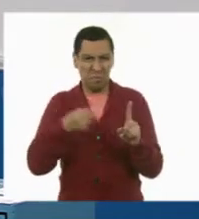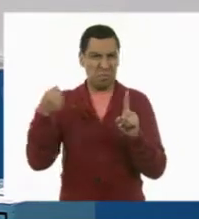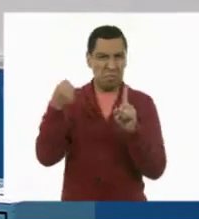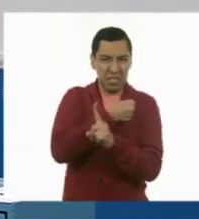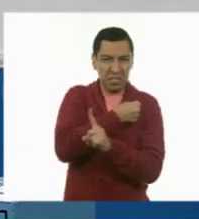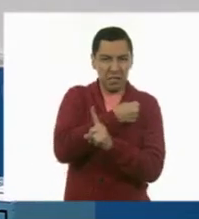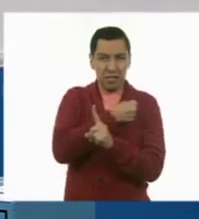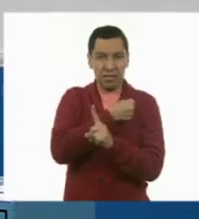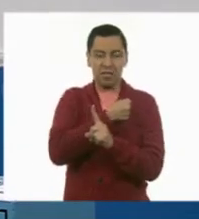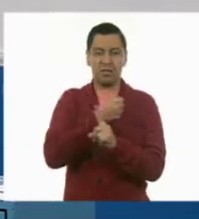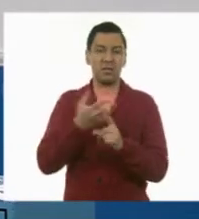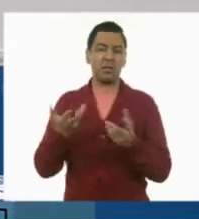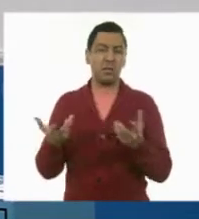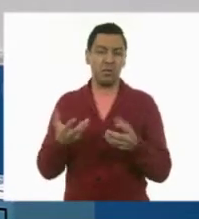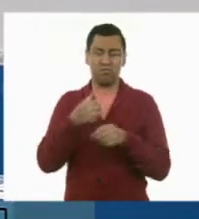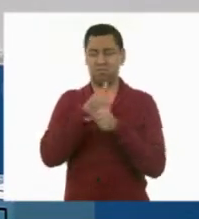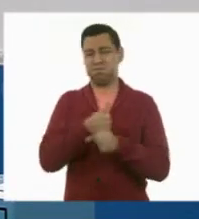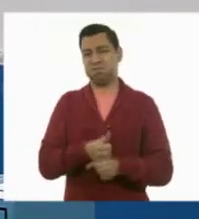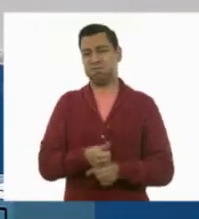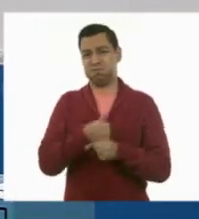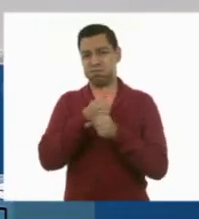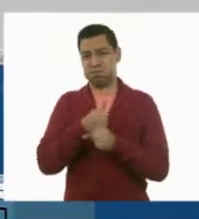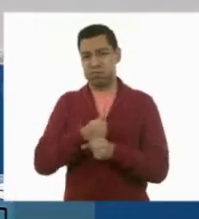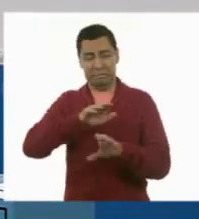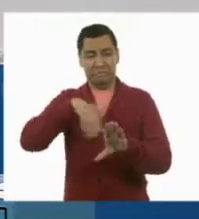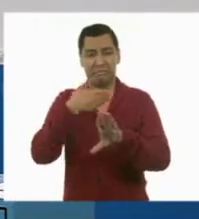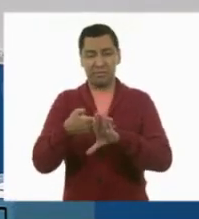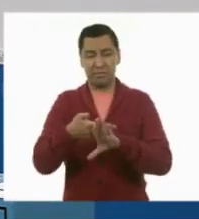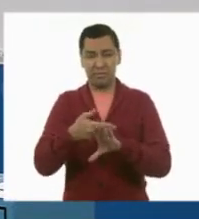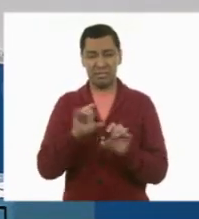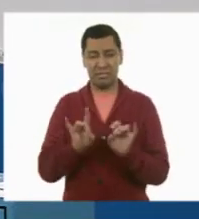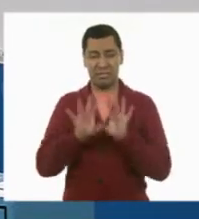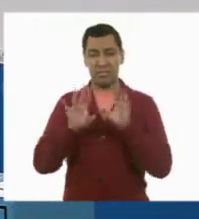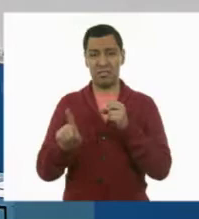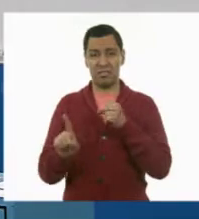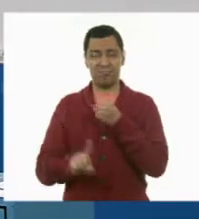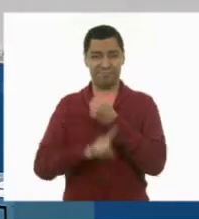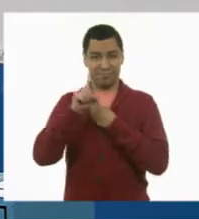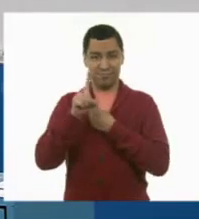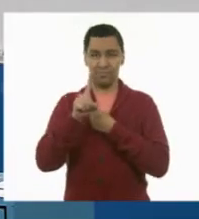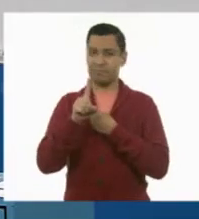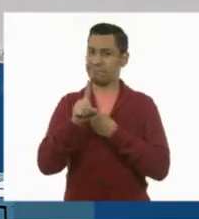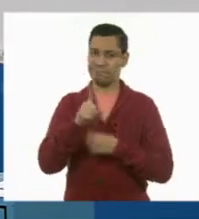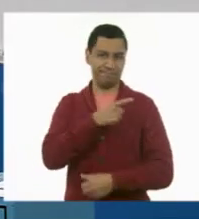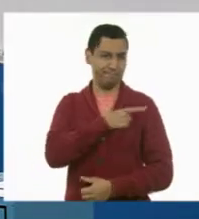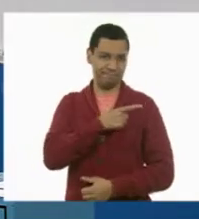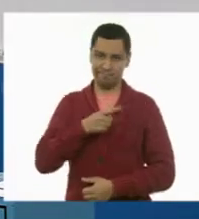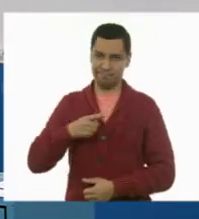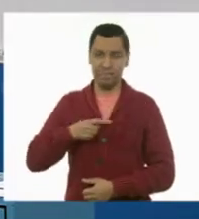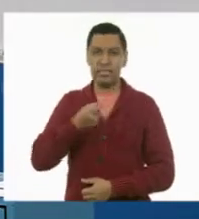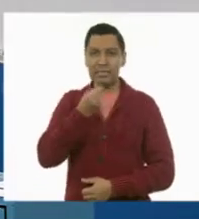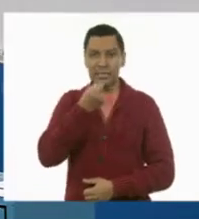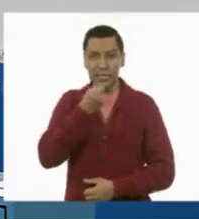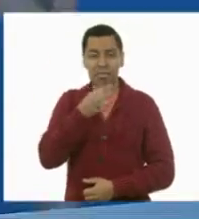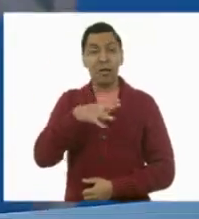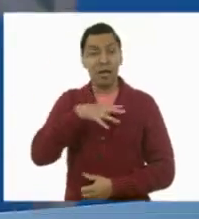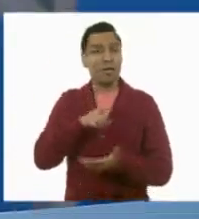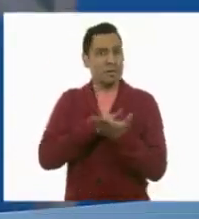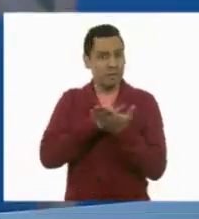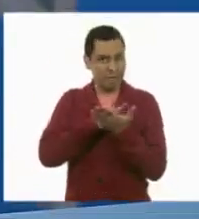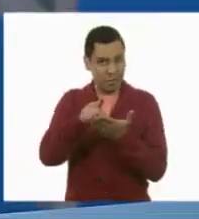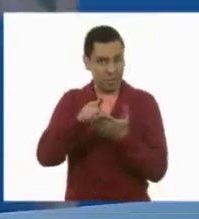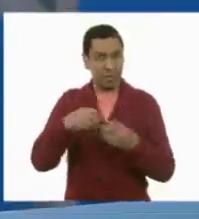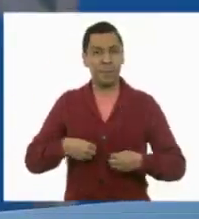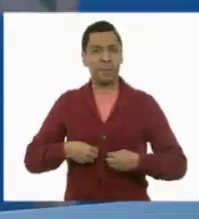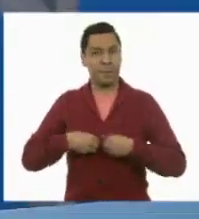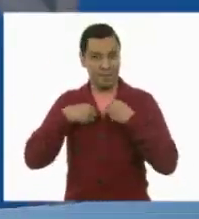peguen, que sufran algún daño y pues sabemos que esto no puede ser así. Los niños tienen derecho a vivir